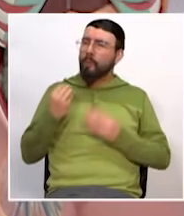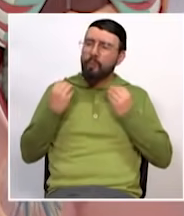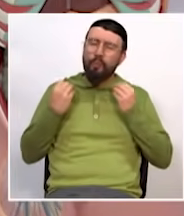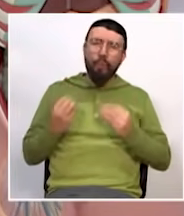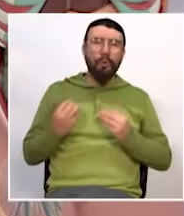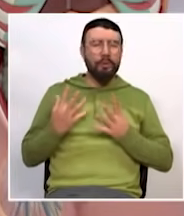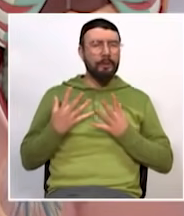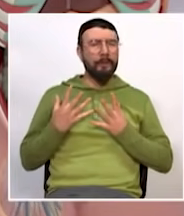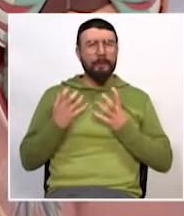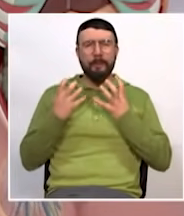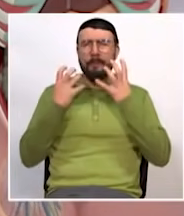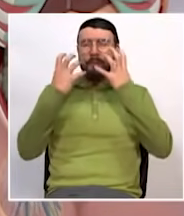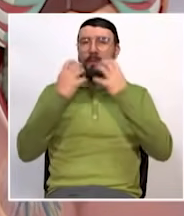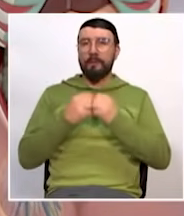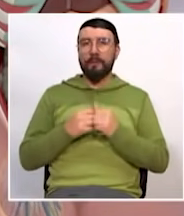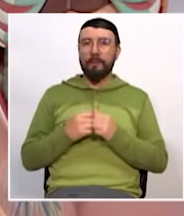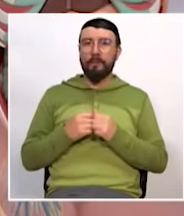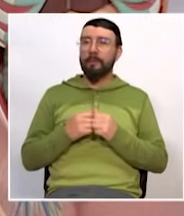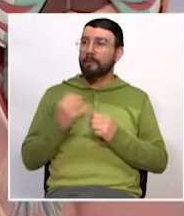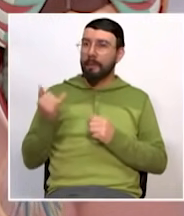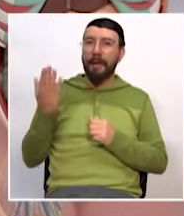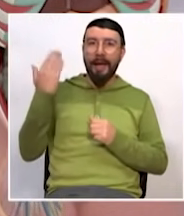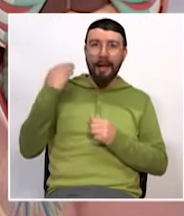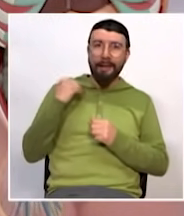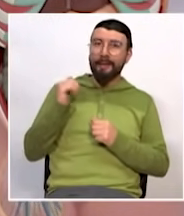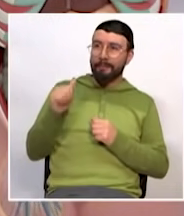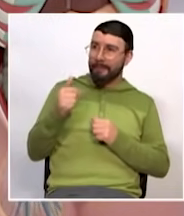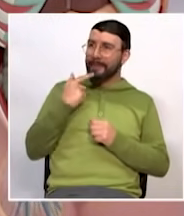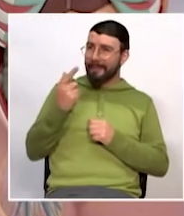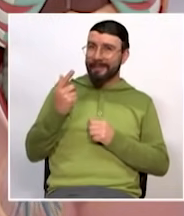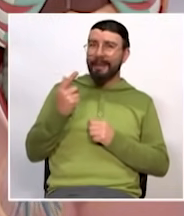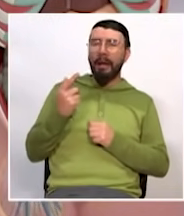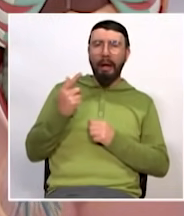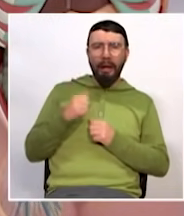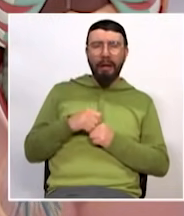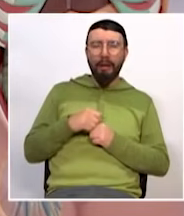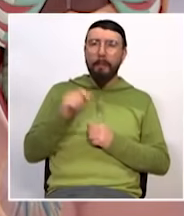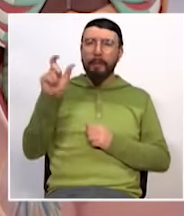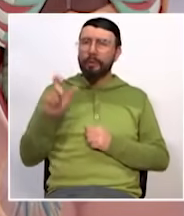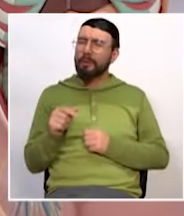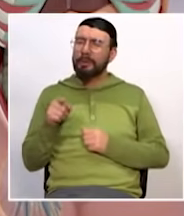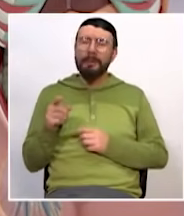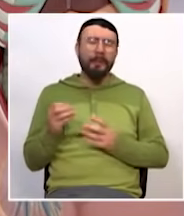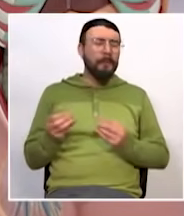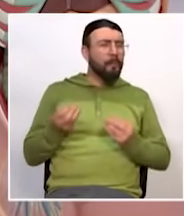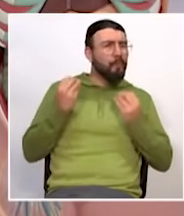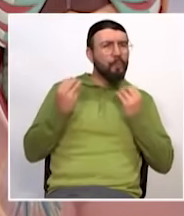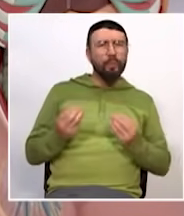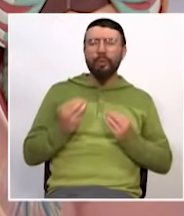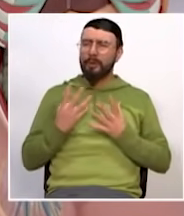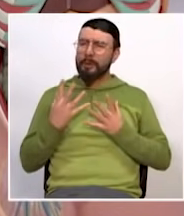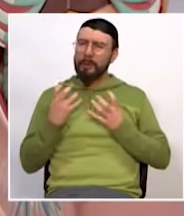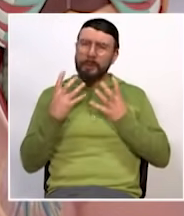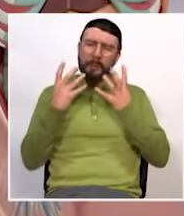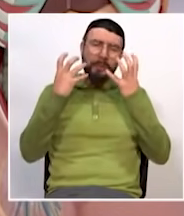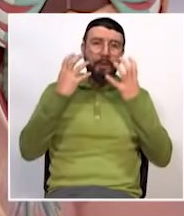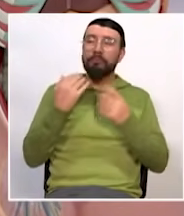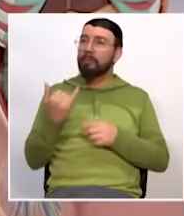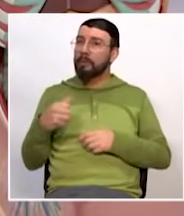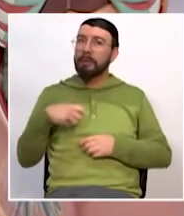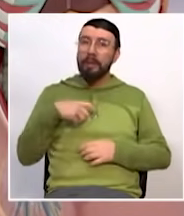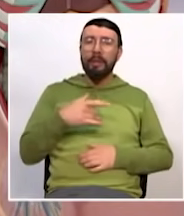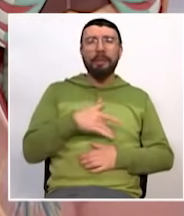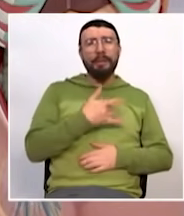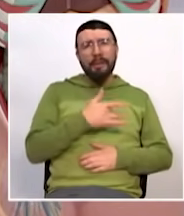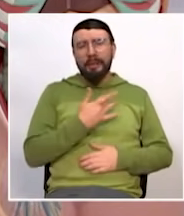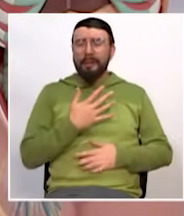como sería ahora en el anuncio publicitario la persona está supremamente estresada hay sensaciones de tensión de